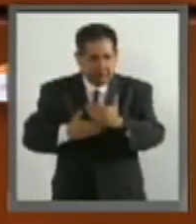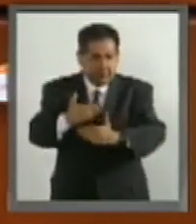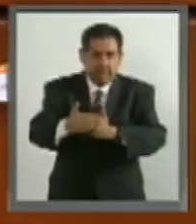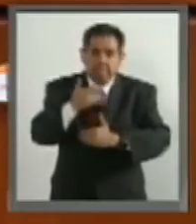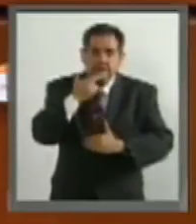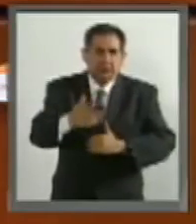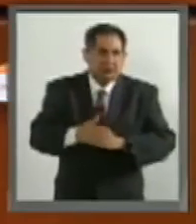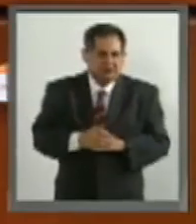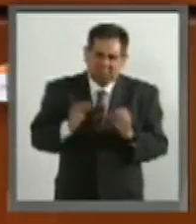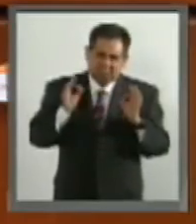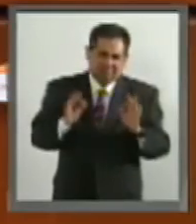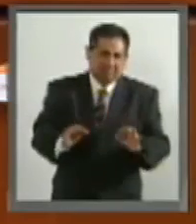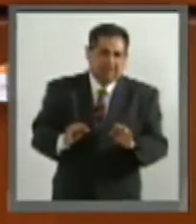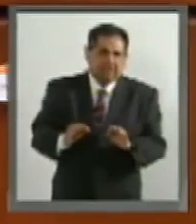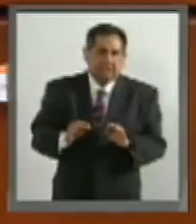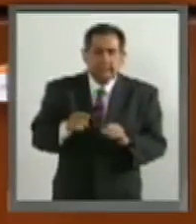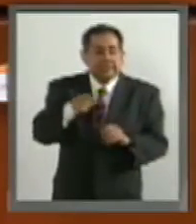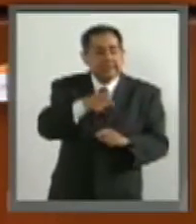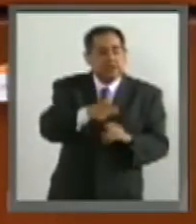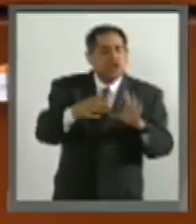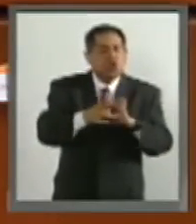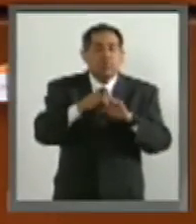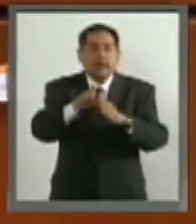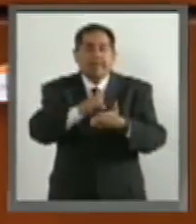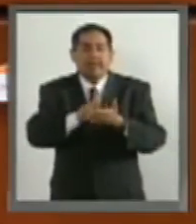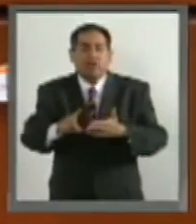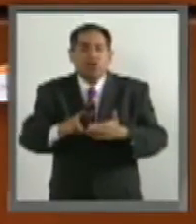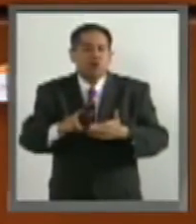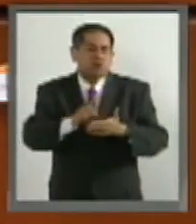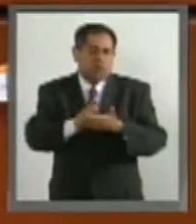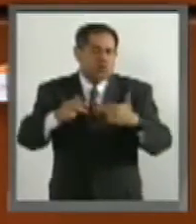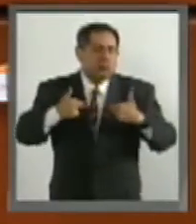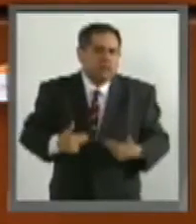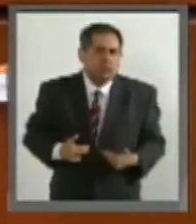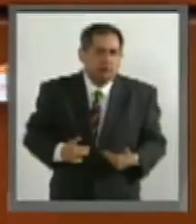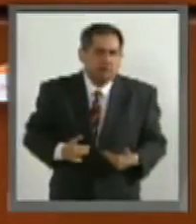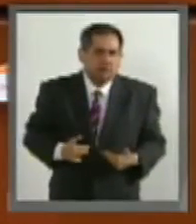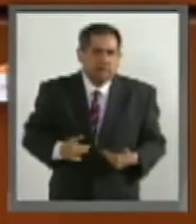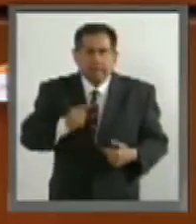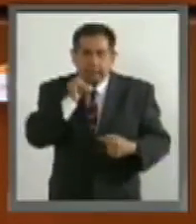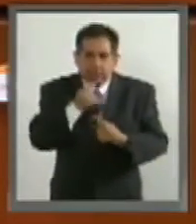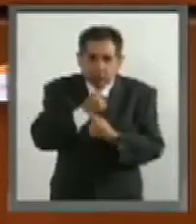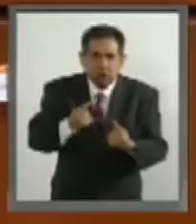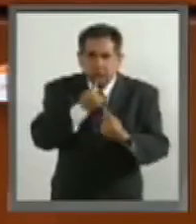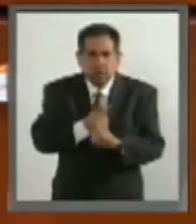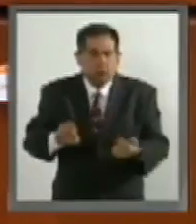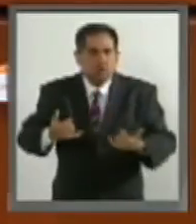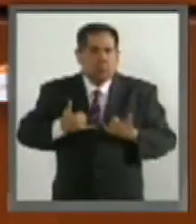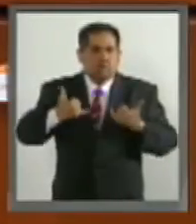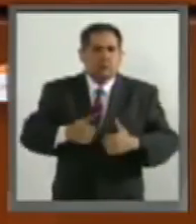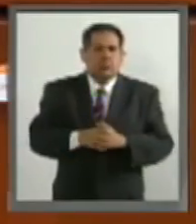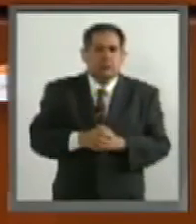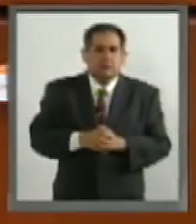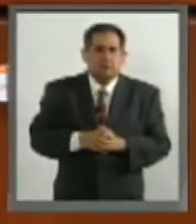avanzando, particularmente las que tienen que ver con derechos humanos de niñas, niños y adolescentes.